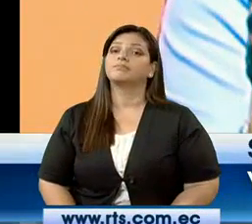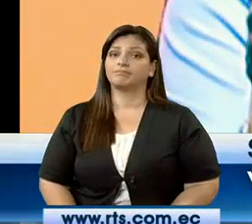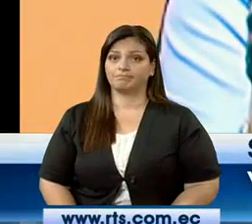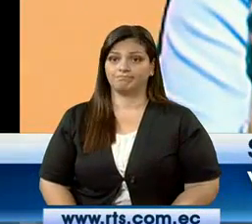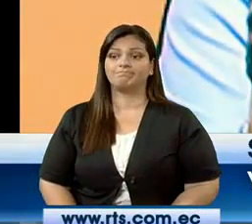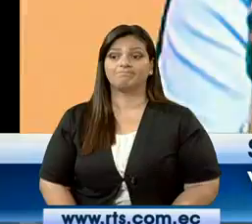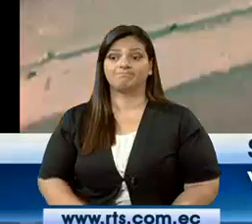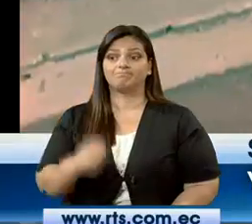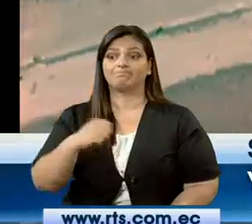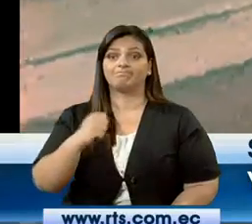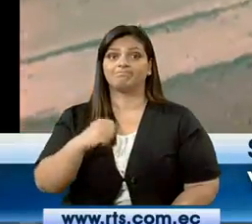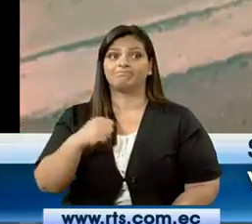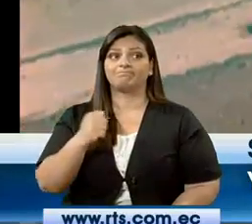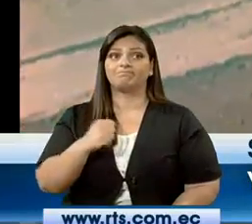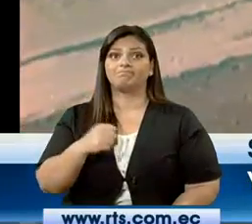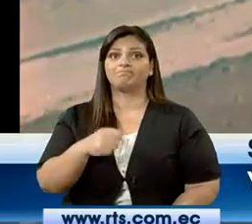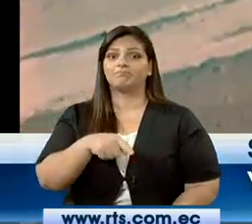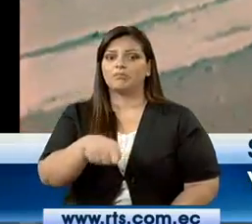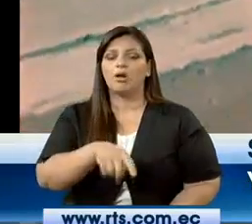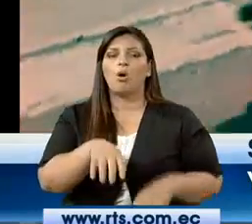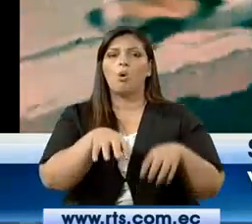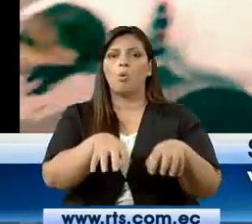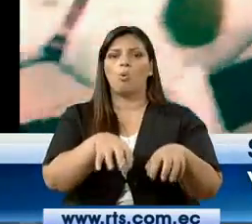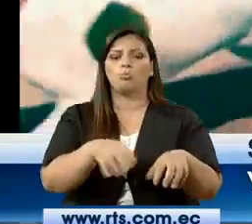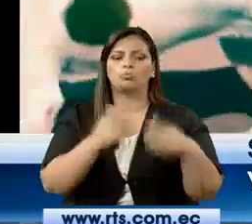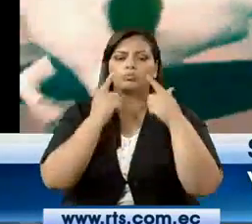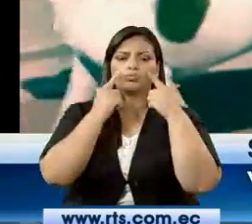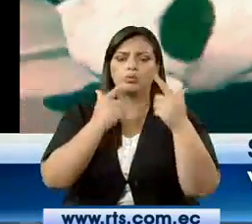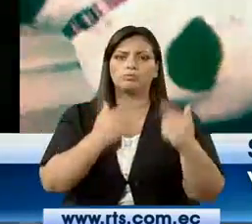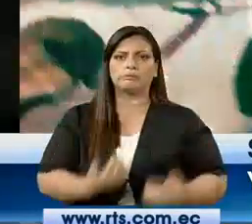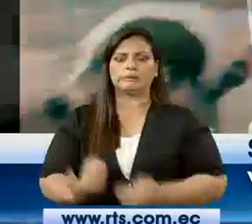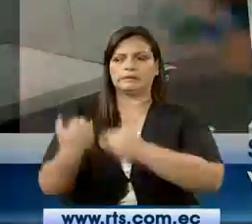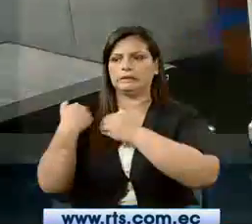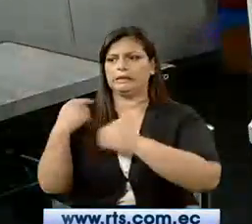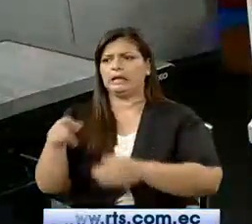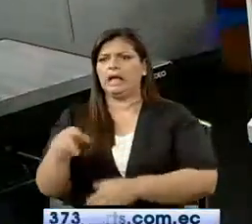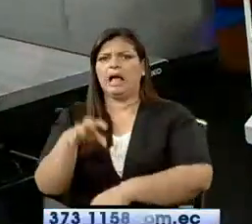los actos de su mascota, informó Lorena Baque.